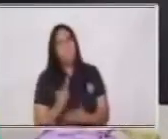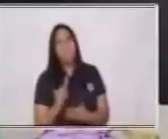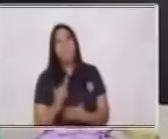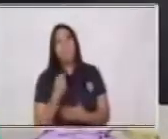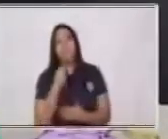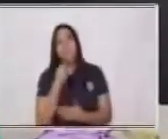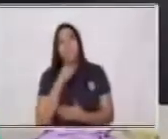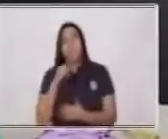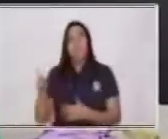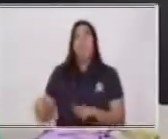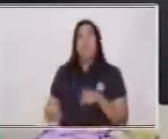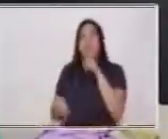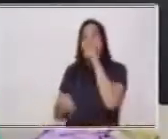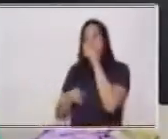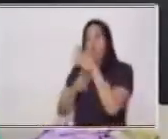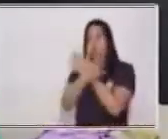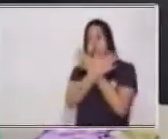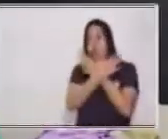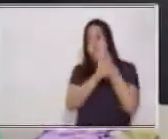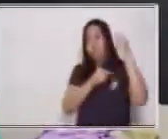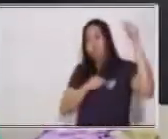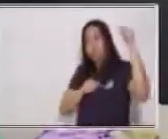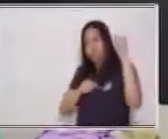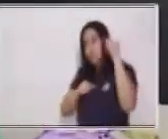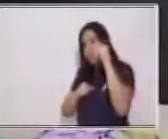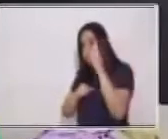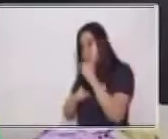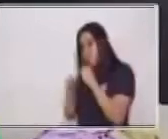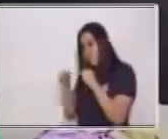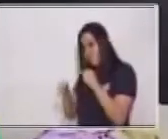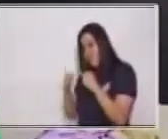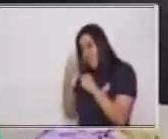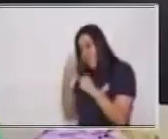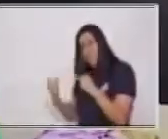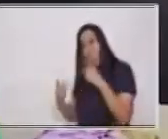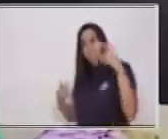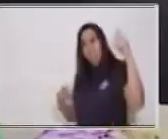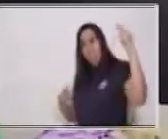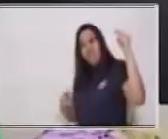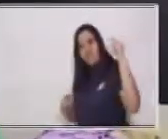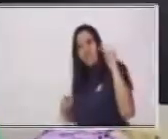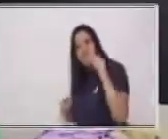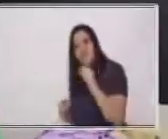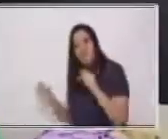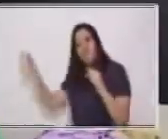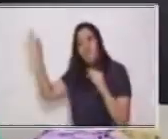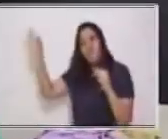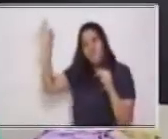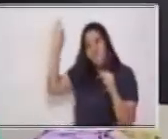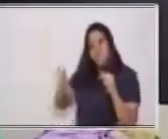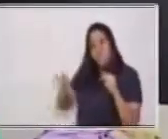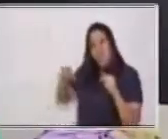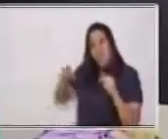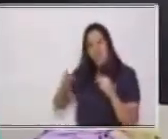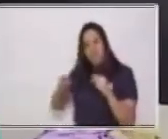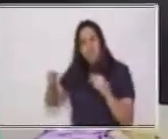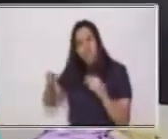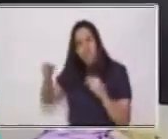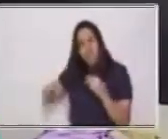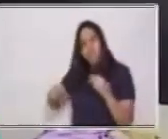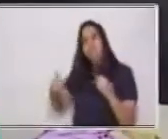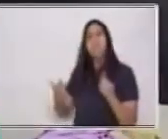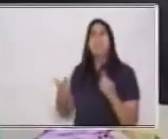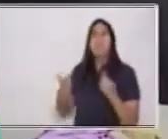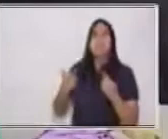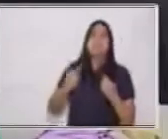siento, es que acabo de ver que bajó un mosquito y se acaba de chupar toda la sangre. Sí, por eso he pedido ayuda, para